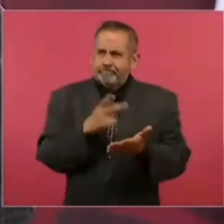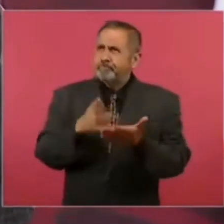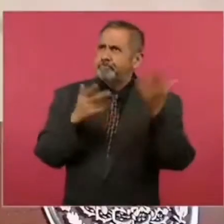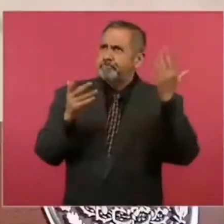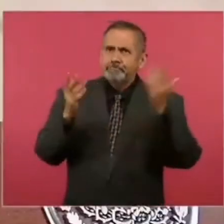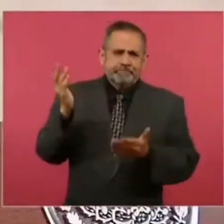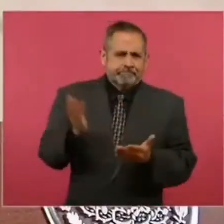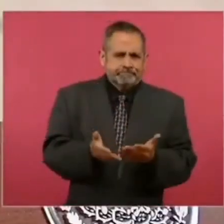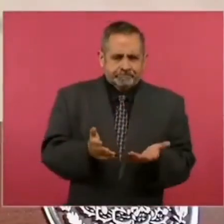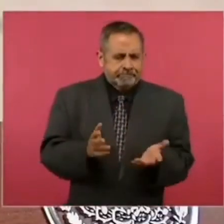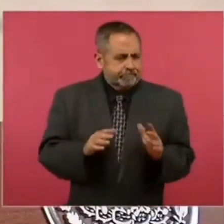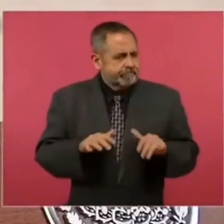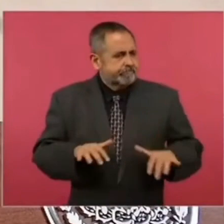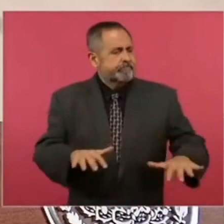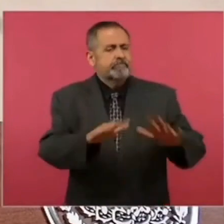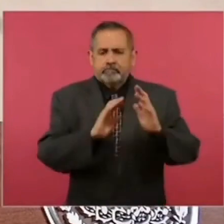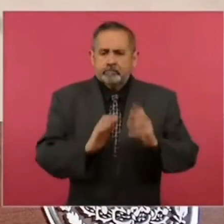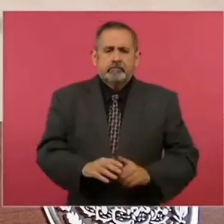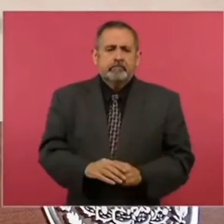Hay una